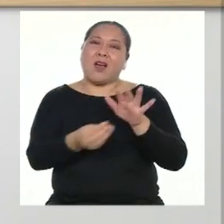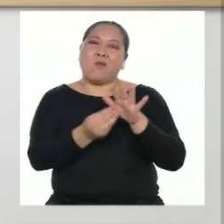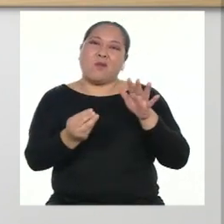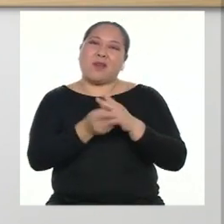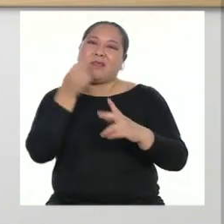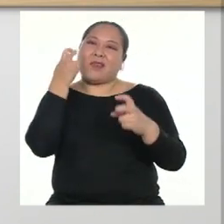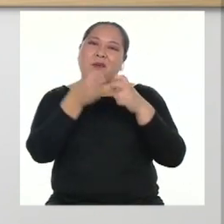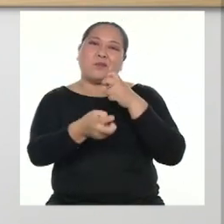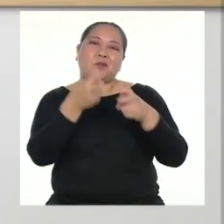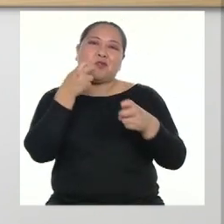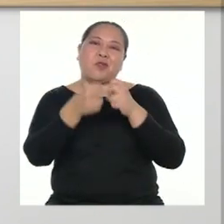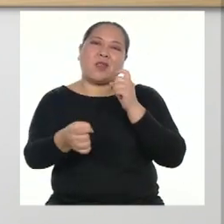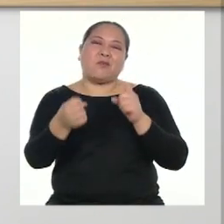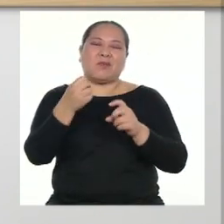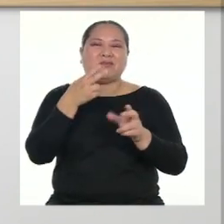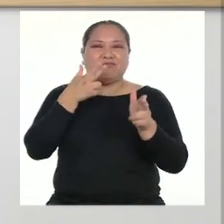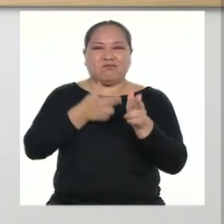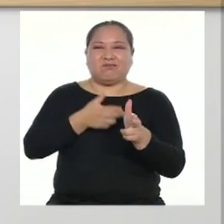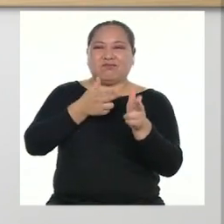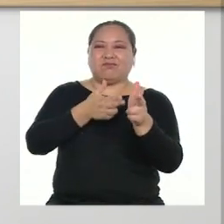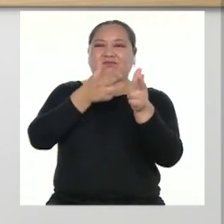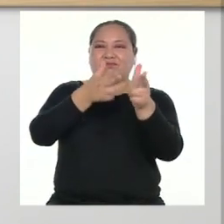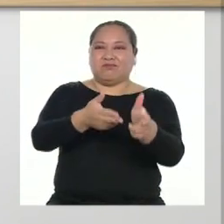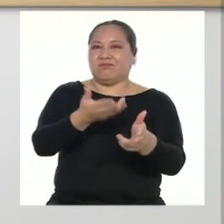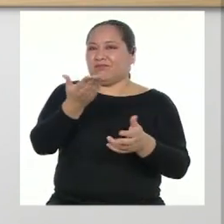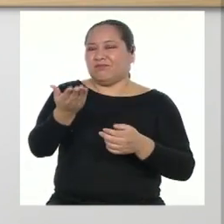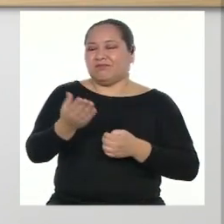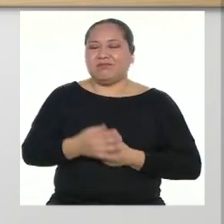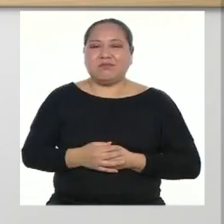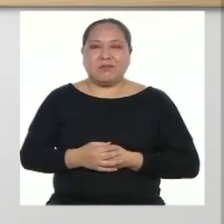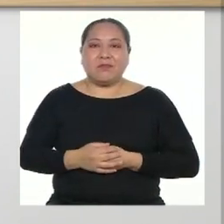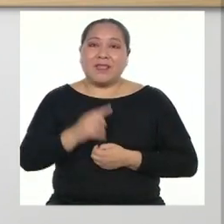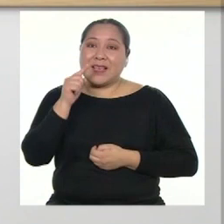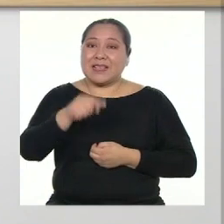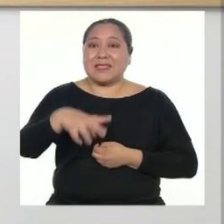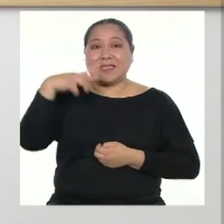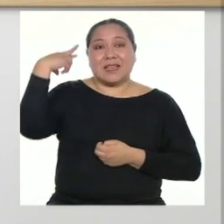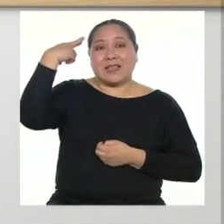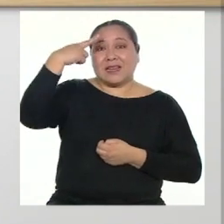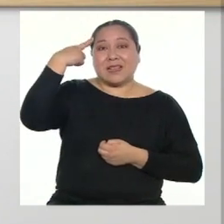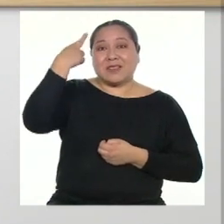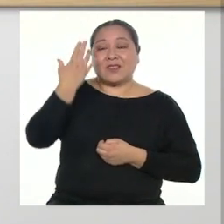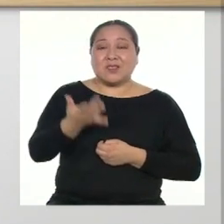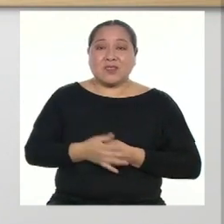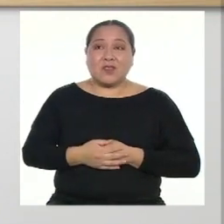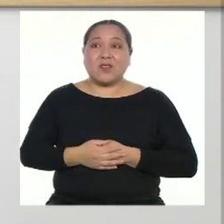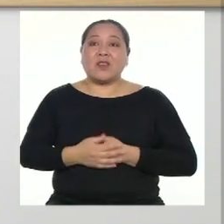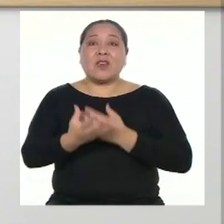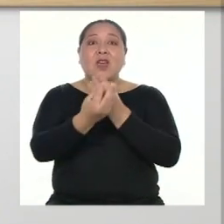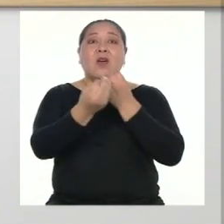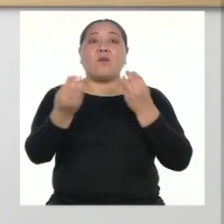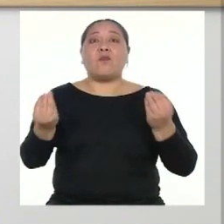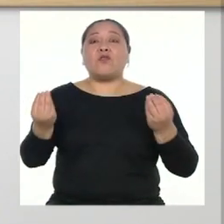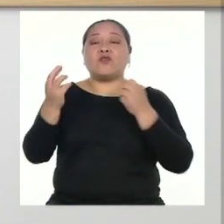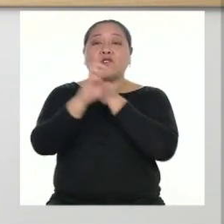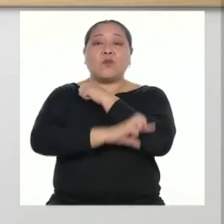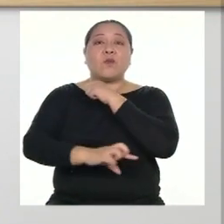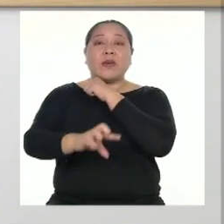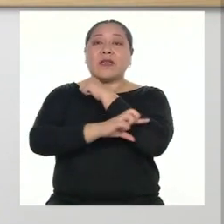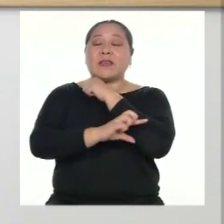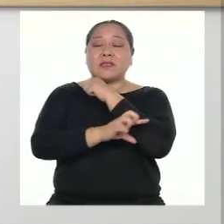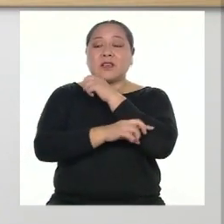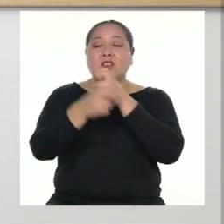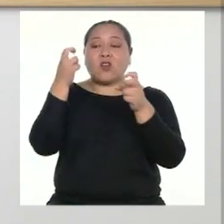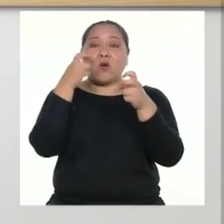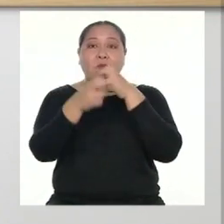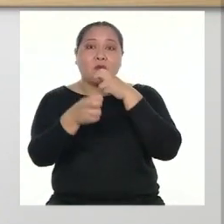considerablemente en el problema del caos vehicular, Naisa. Es por ello que en muchos países las tendencias de